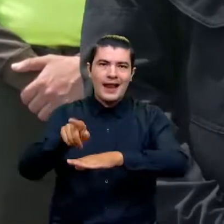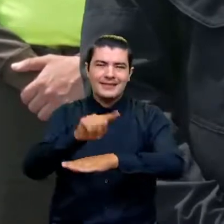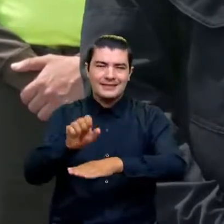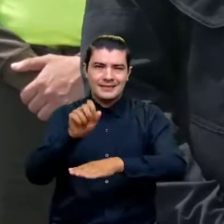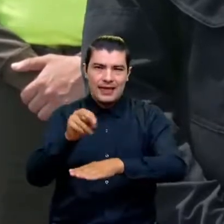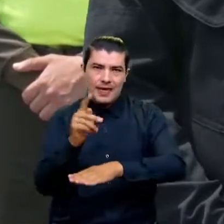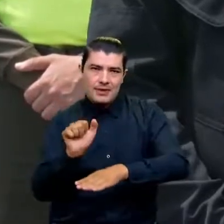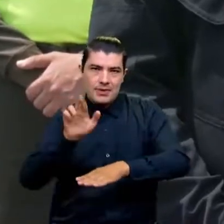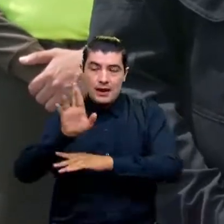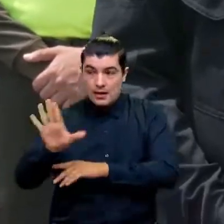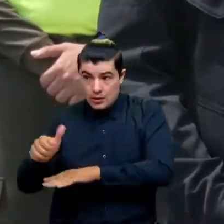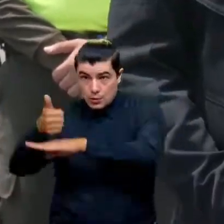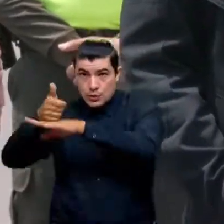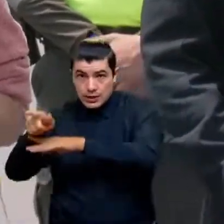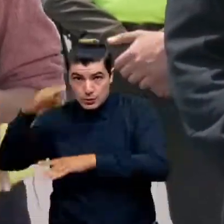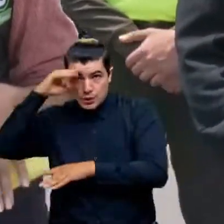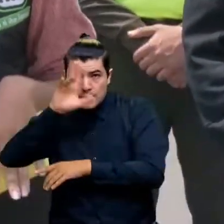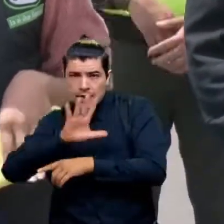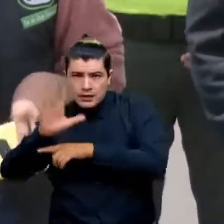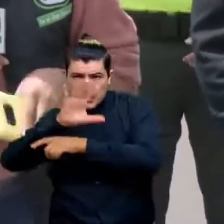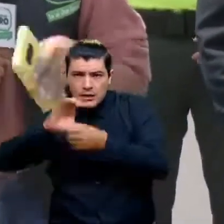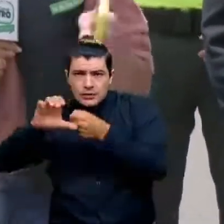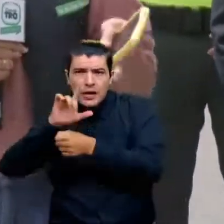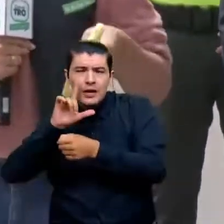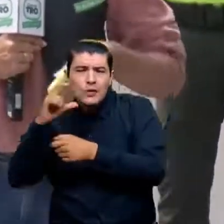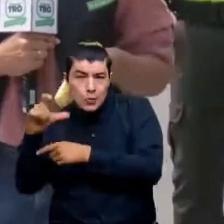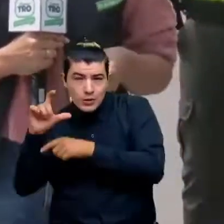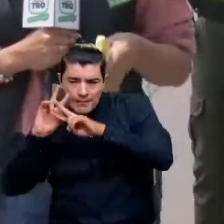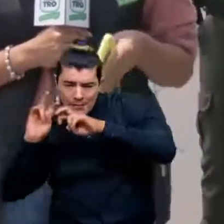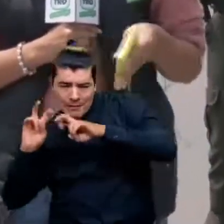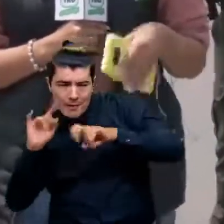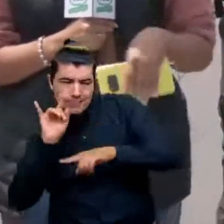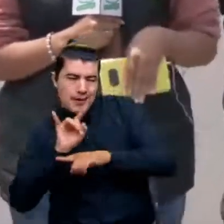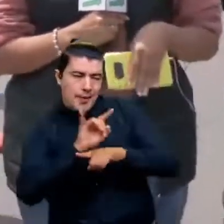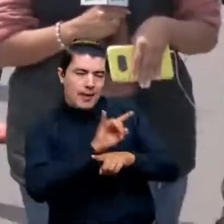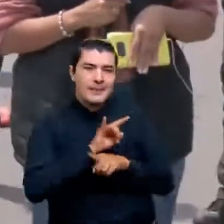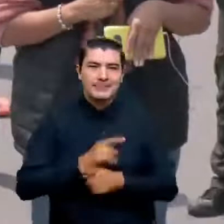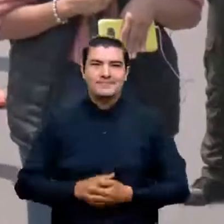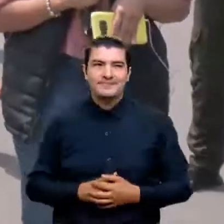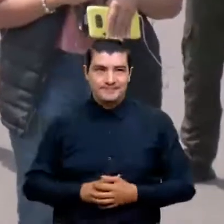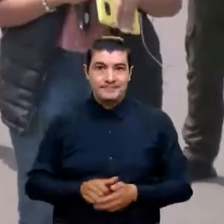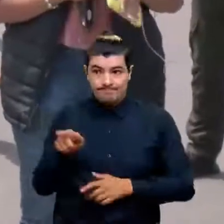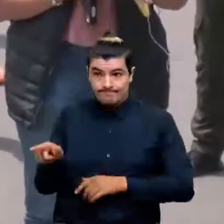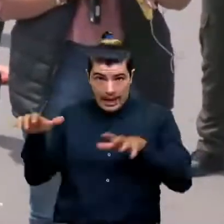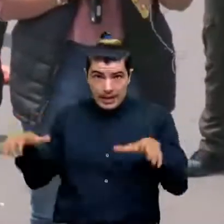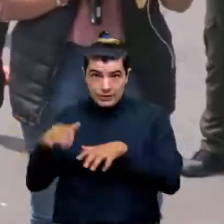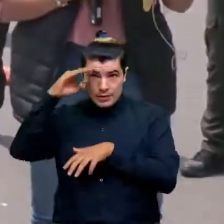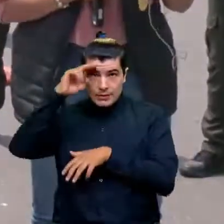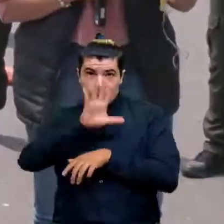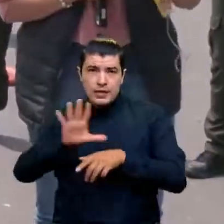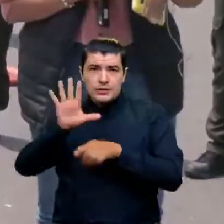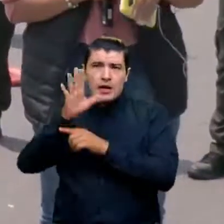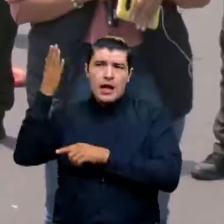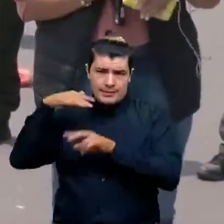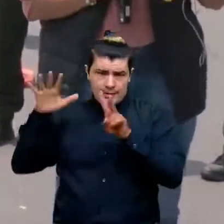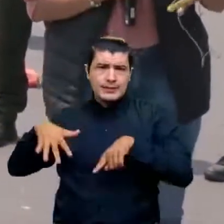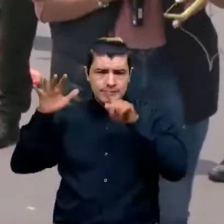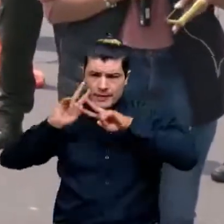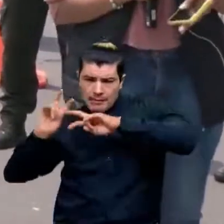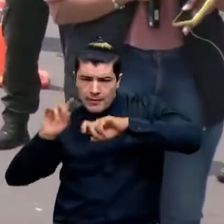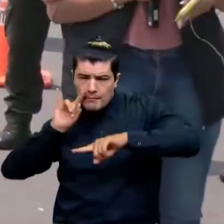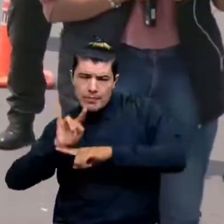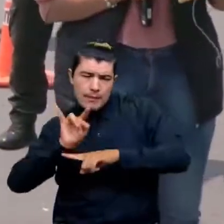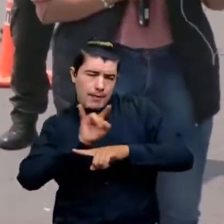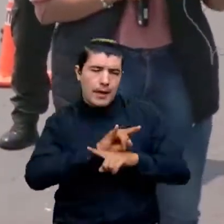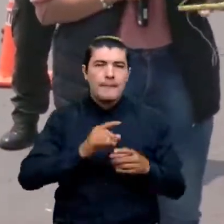adelanta un importante operativo por parte de la Policía Metropolitana de Cúcuta. Hay que recordar que este tipo de actos se vienen realizando desde hace más de 6 meses para poder